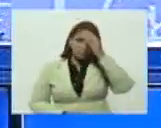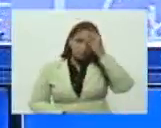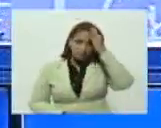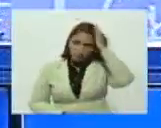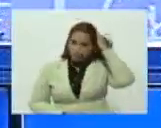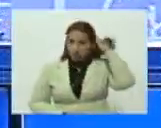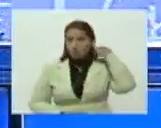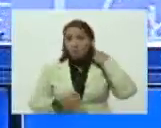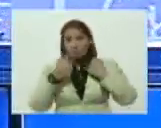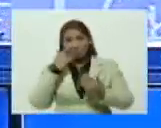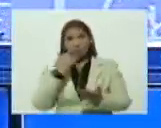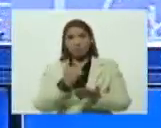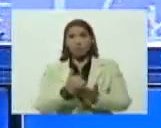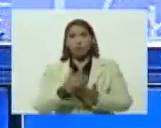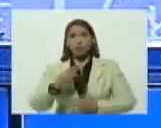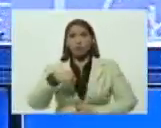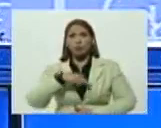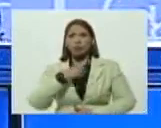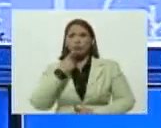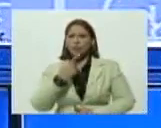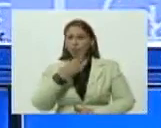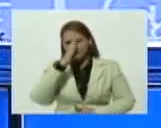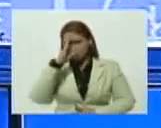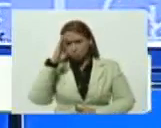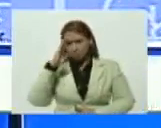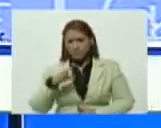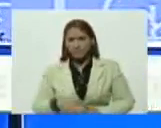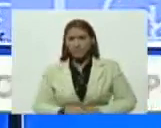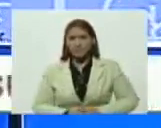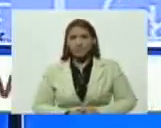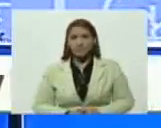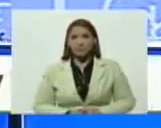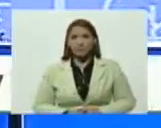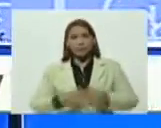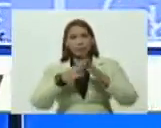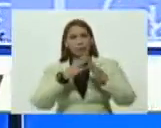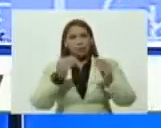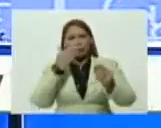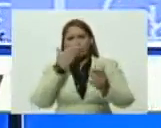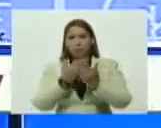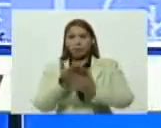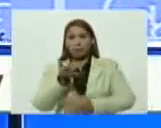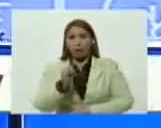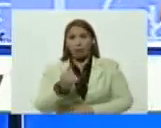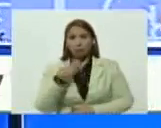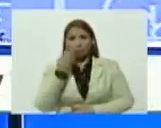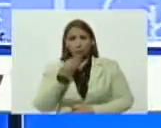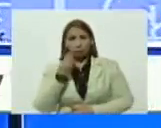Y fíjense, estábamos diciendo, Diosdado, que en todos los frentes está la juventud.